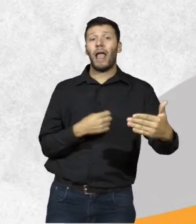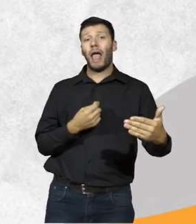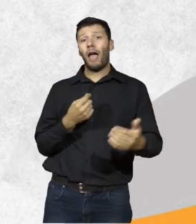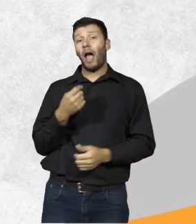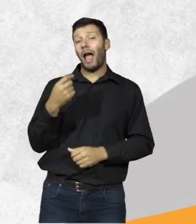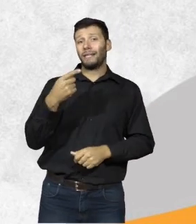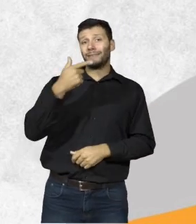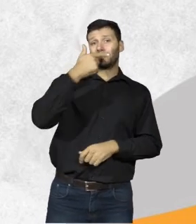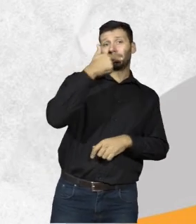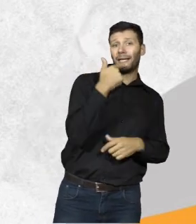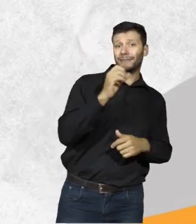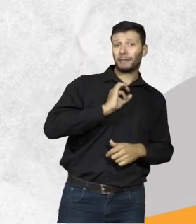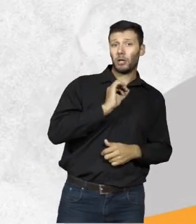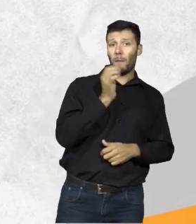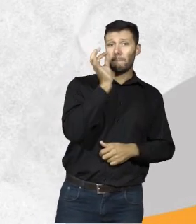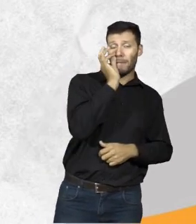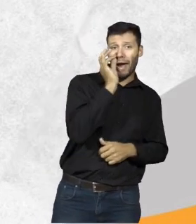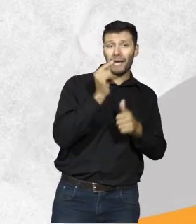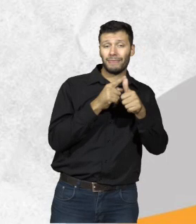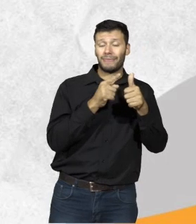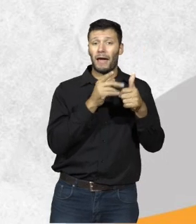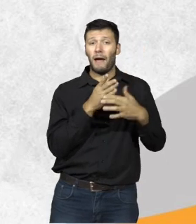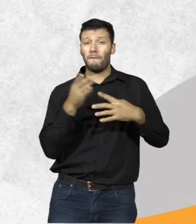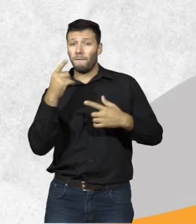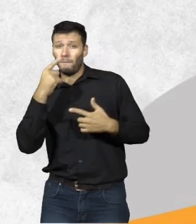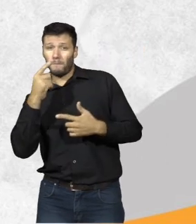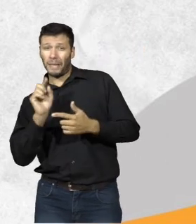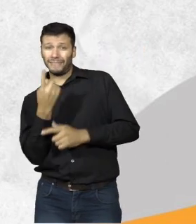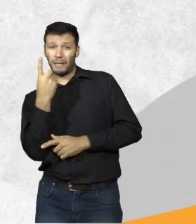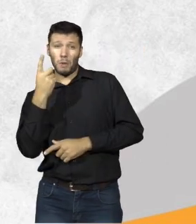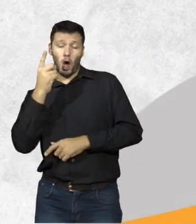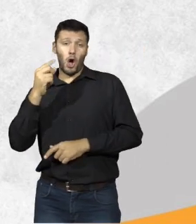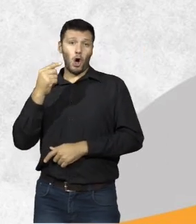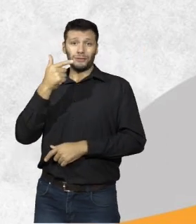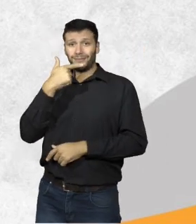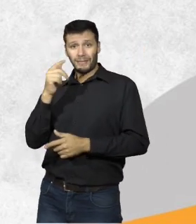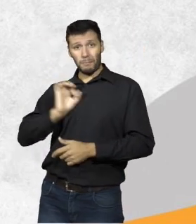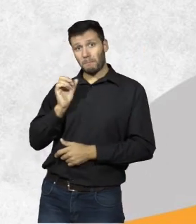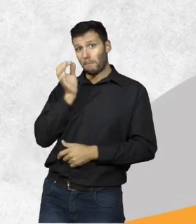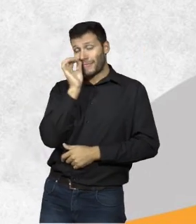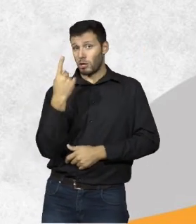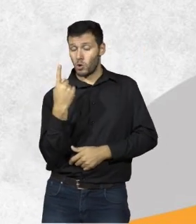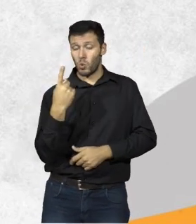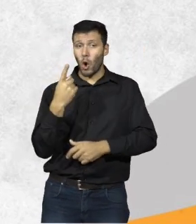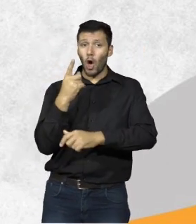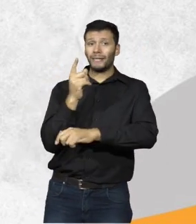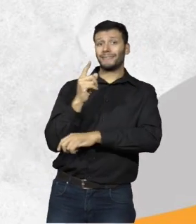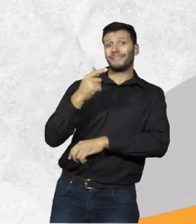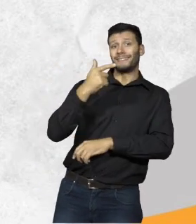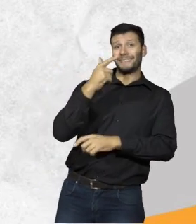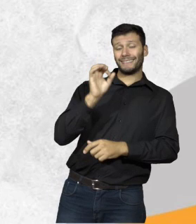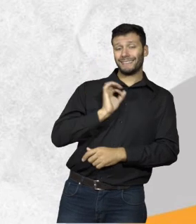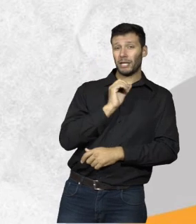siglo XX, principios del siglo XXI, cuando hasta mediados del siglo XX, desde que podemos decir